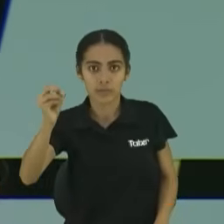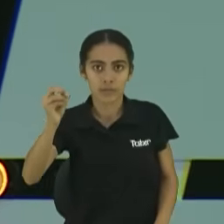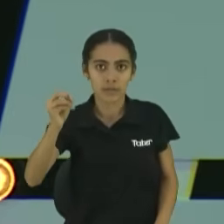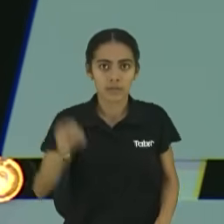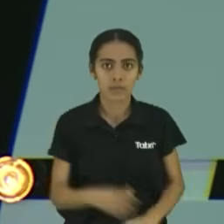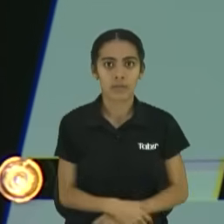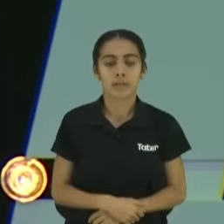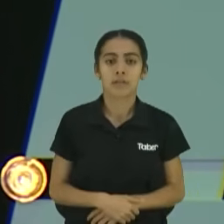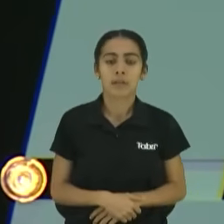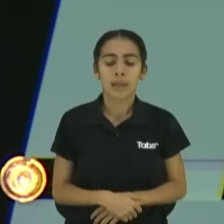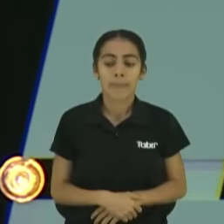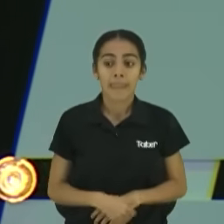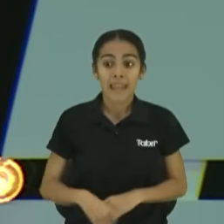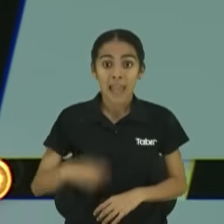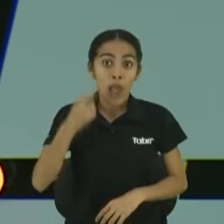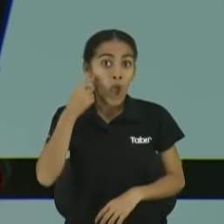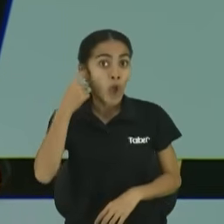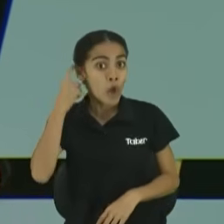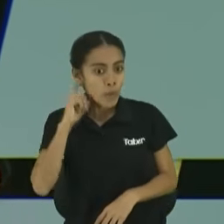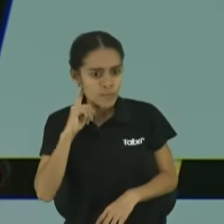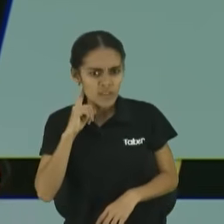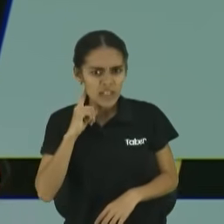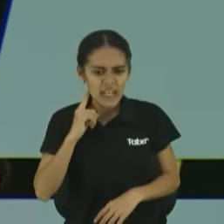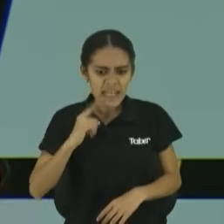querían matar al hombre que le había arruinado el negocio.